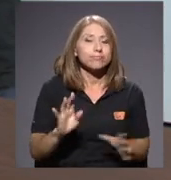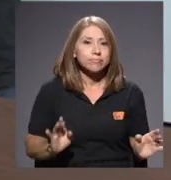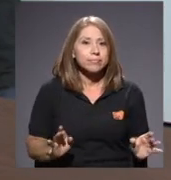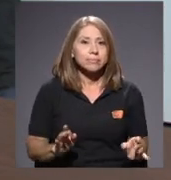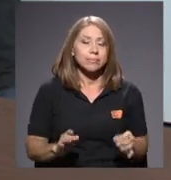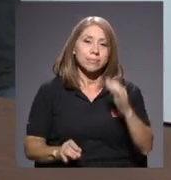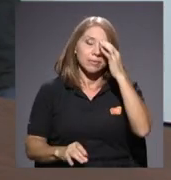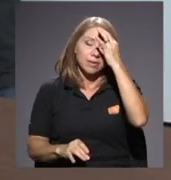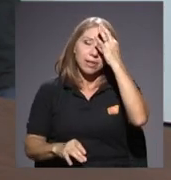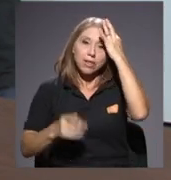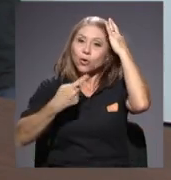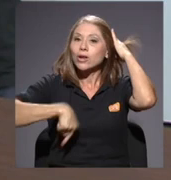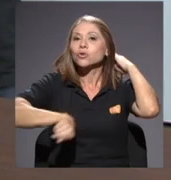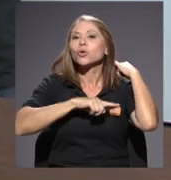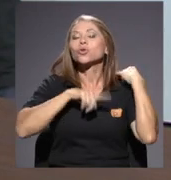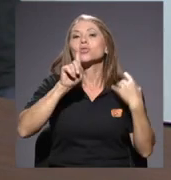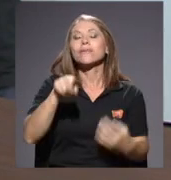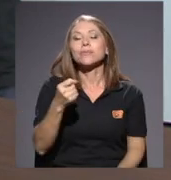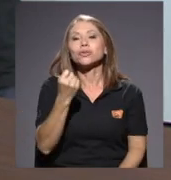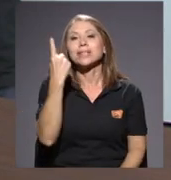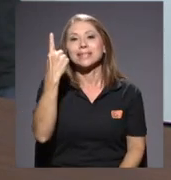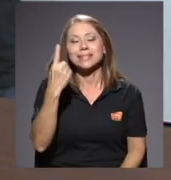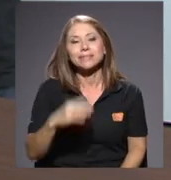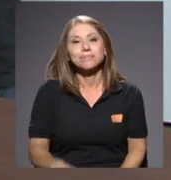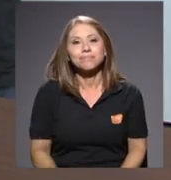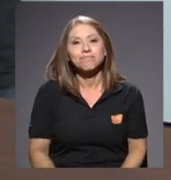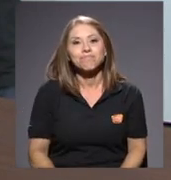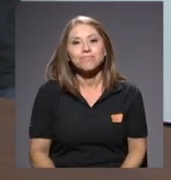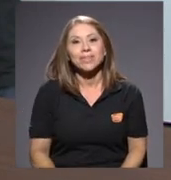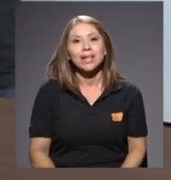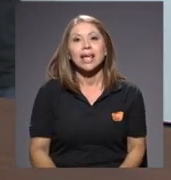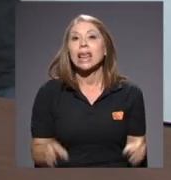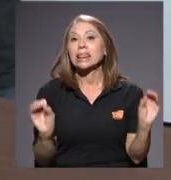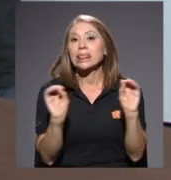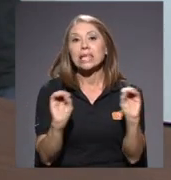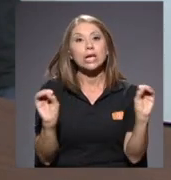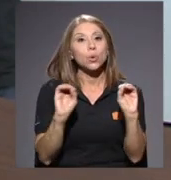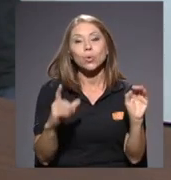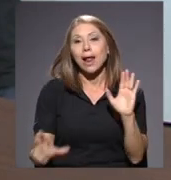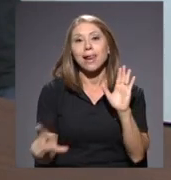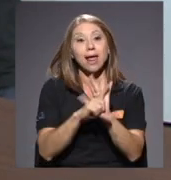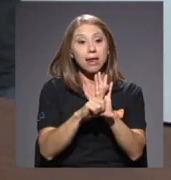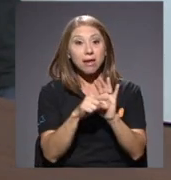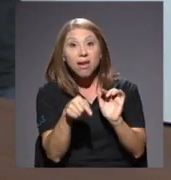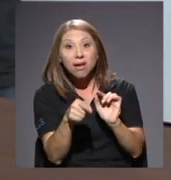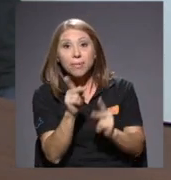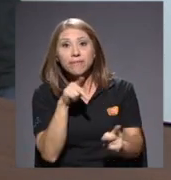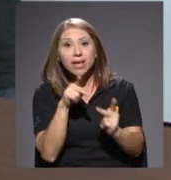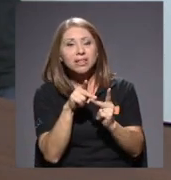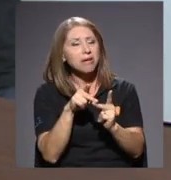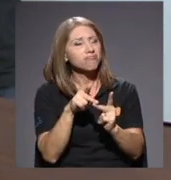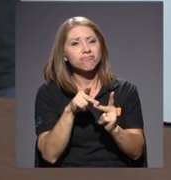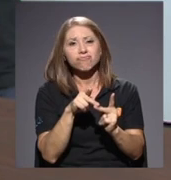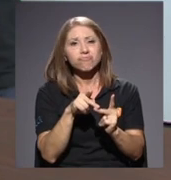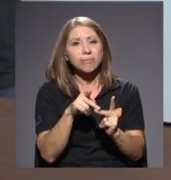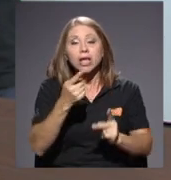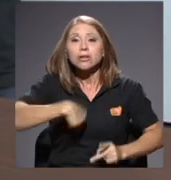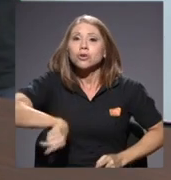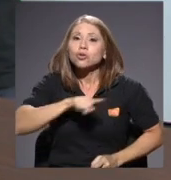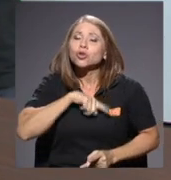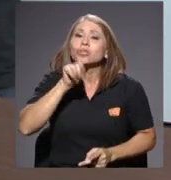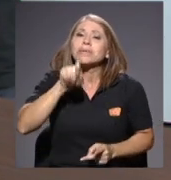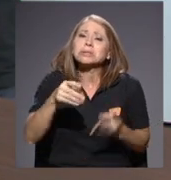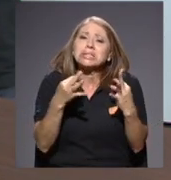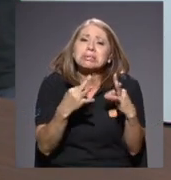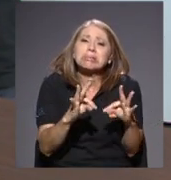ponerlo Lo sobre que la mesa. tenemos que tener claro es que ninguna ley es perfecta. Y tenemos que aspirar a la mejor